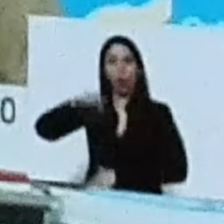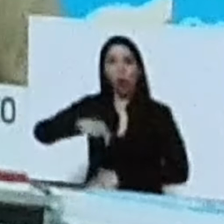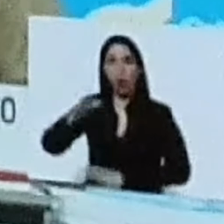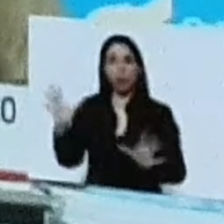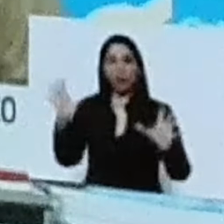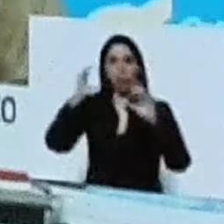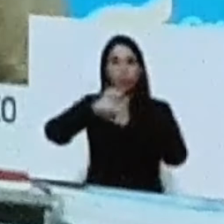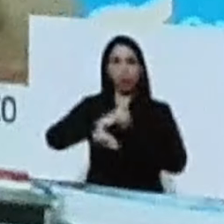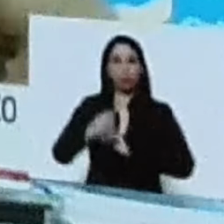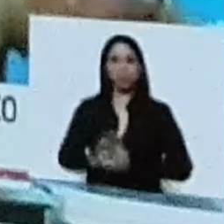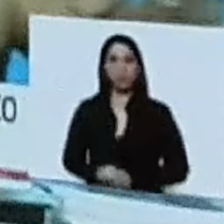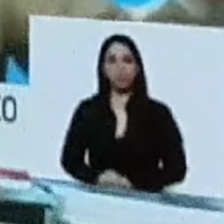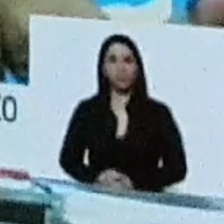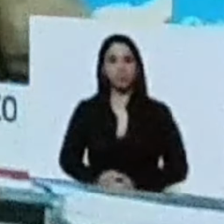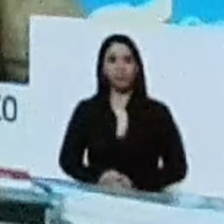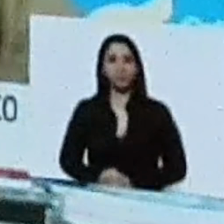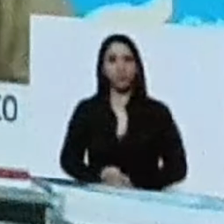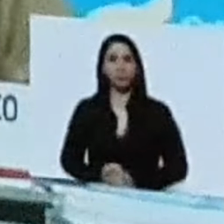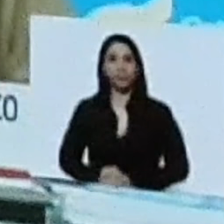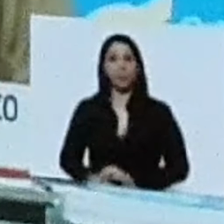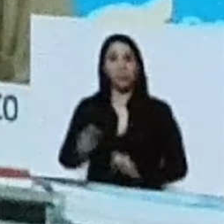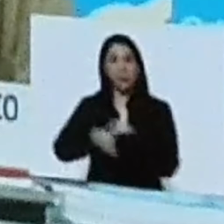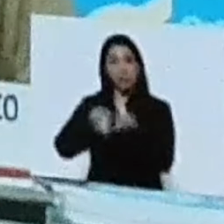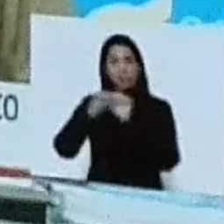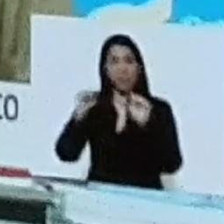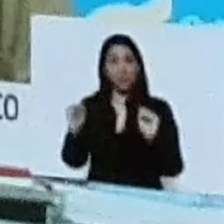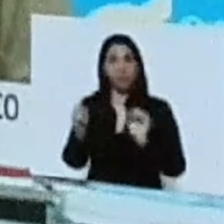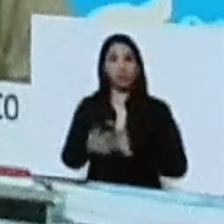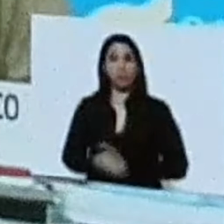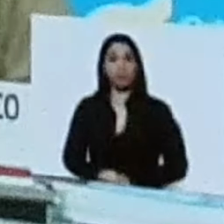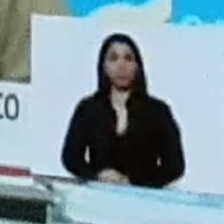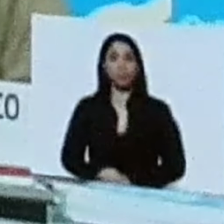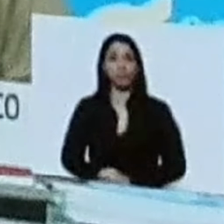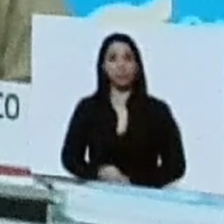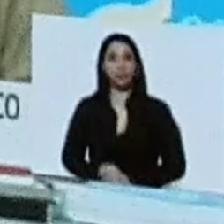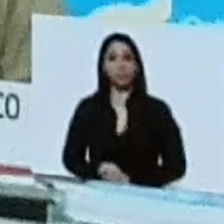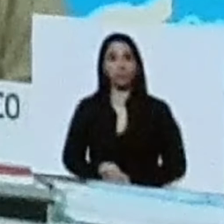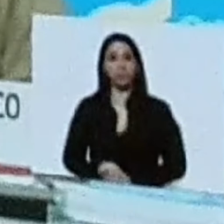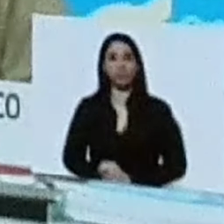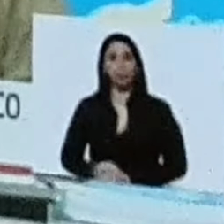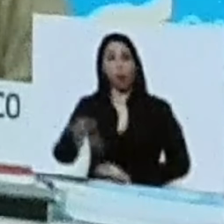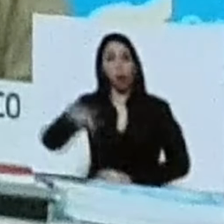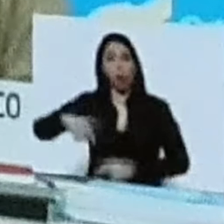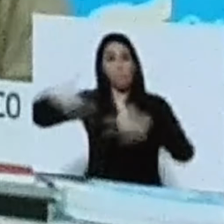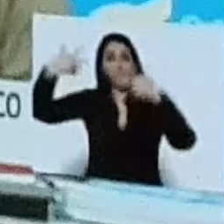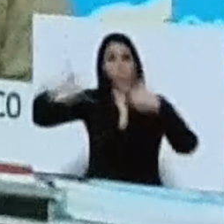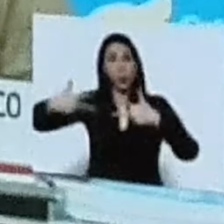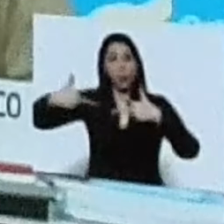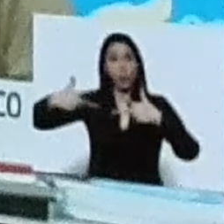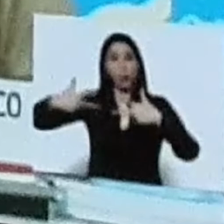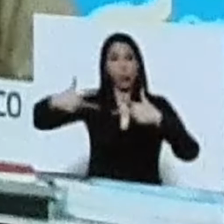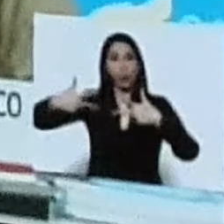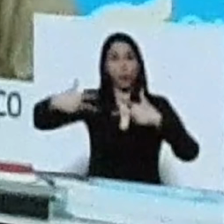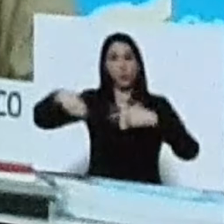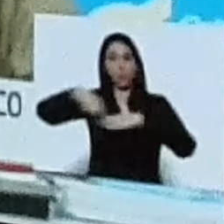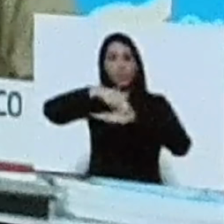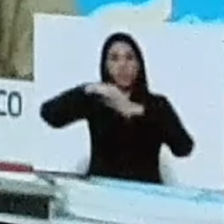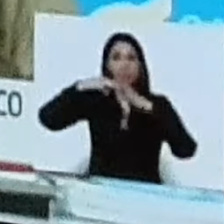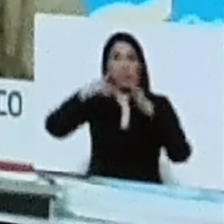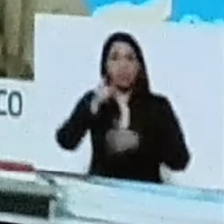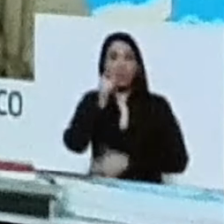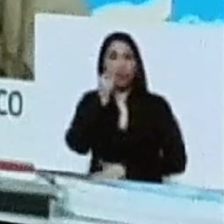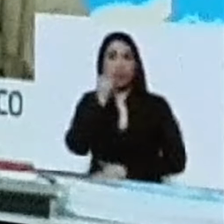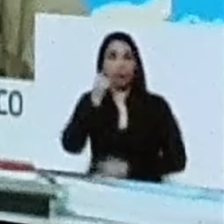noche, que es la mañana donde él vive. Hoy hubo una videoconferencia de los ministros